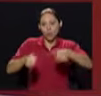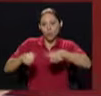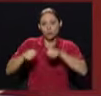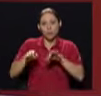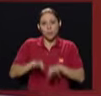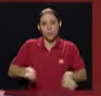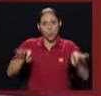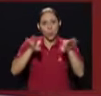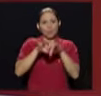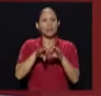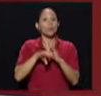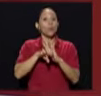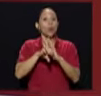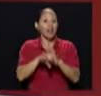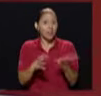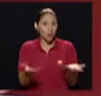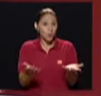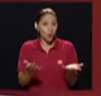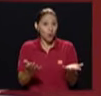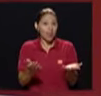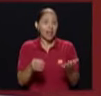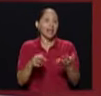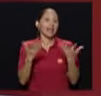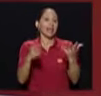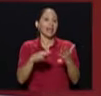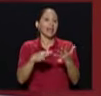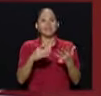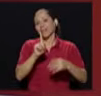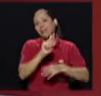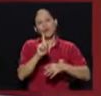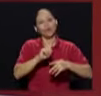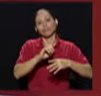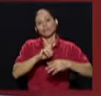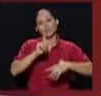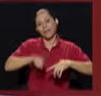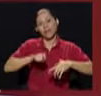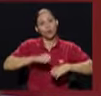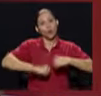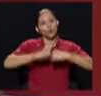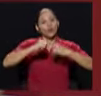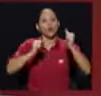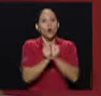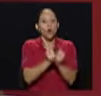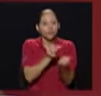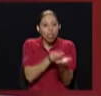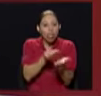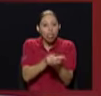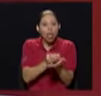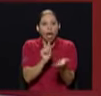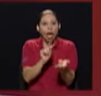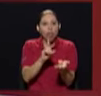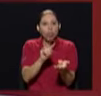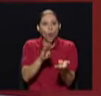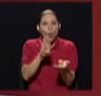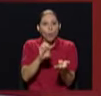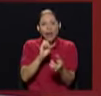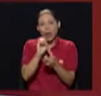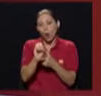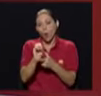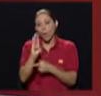acuerdos importantísimos, como por ejemplo la abolición de sistemas constructivos como el Adobe y el Vareque, y de otros sistemas que no tienen refuerzo, etc.